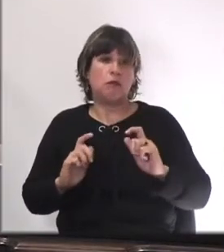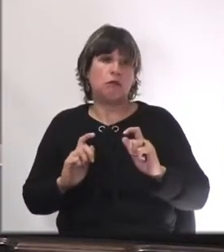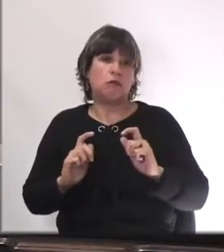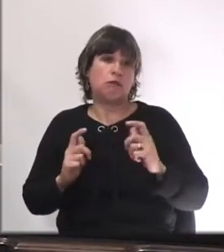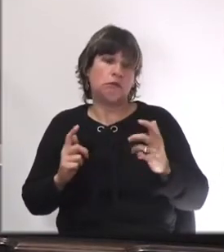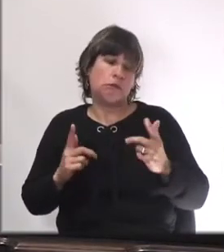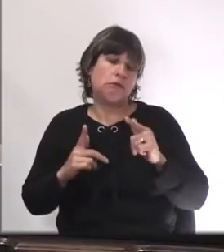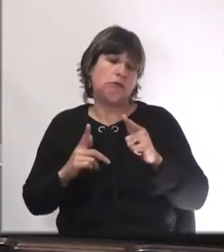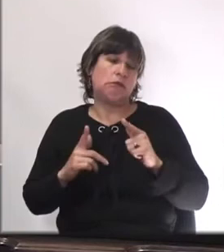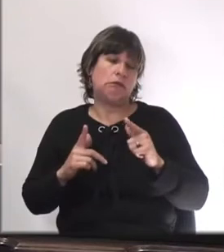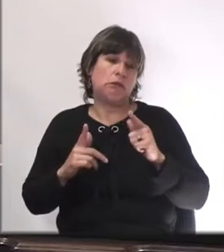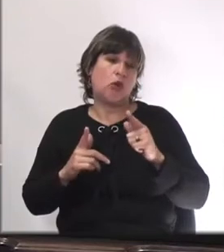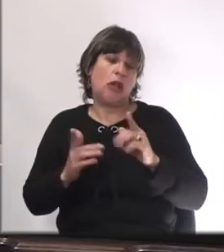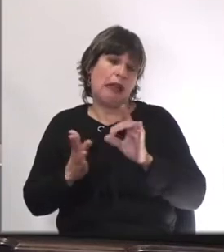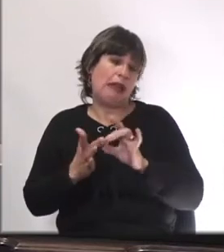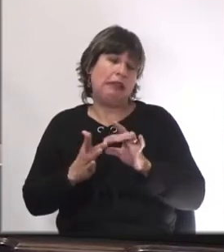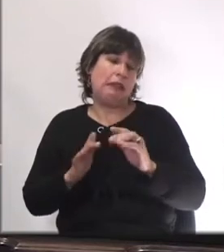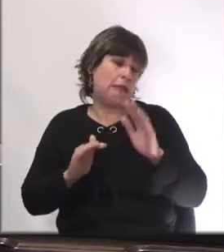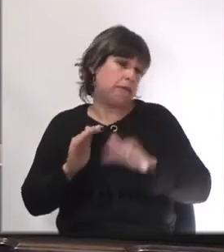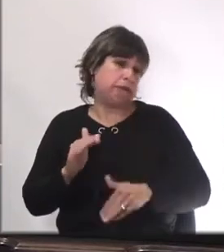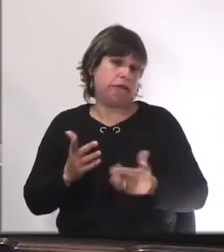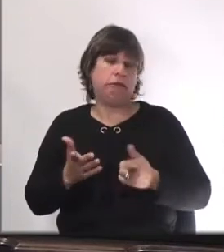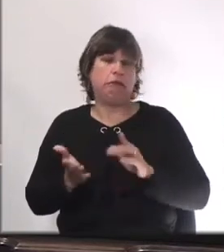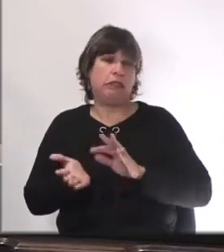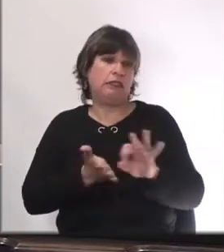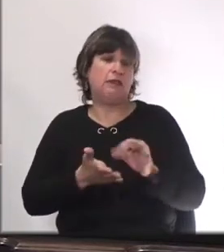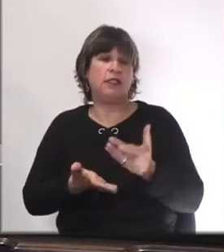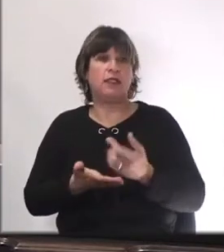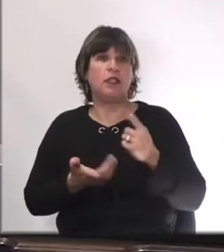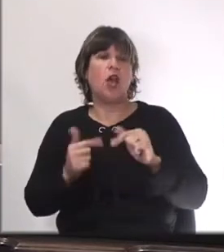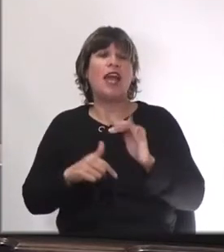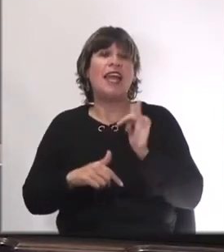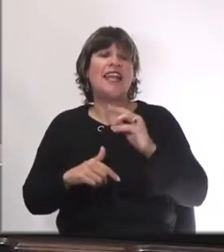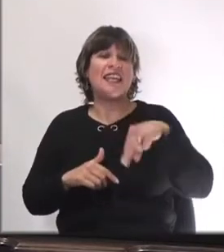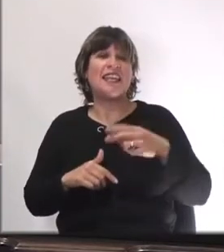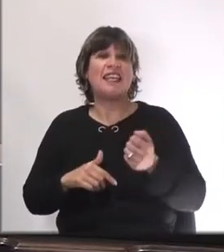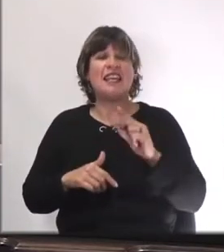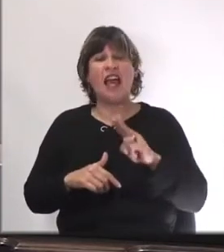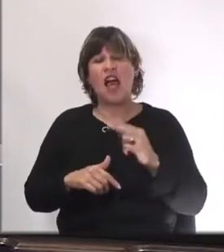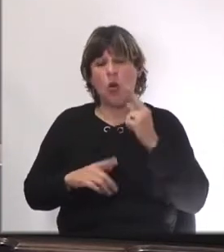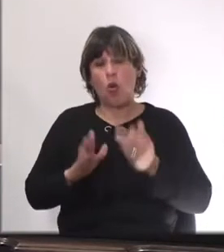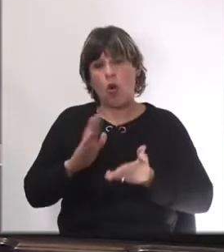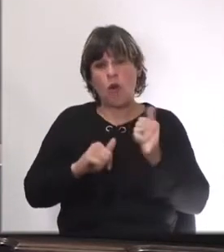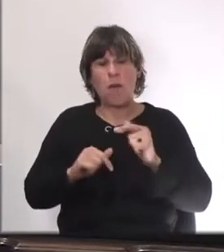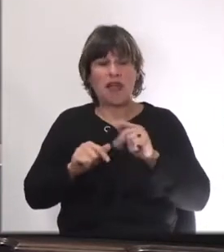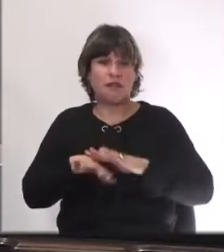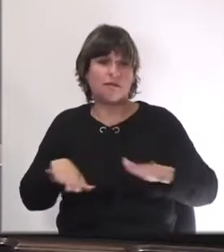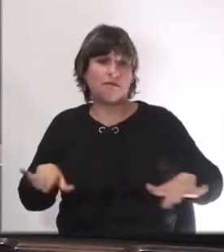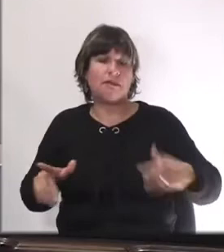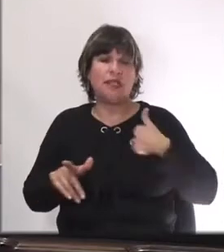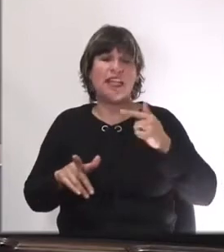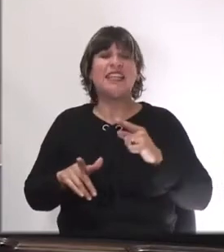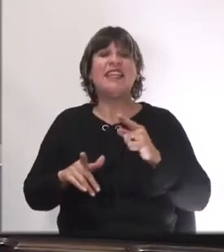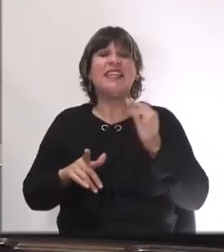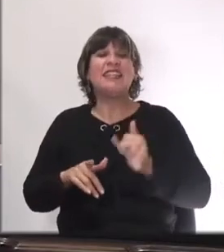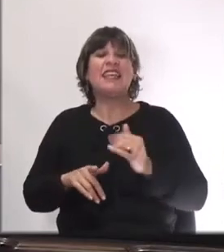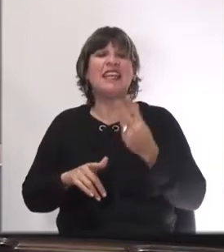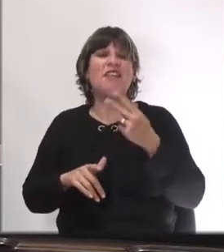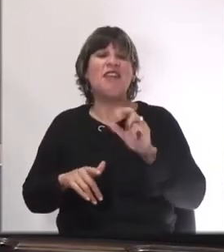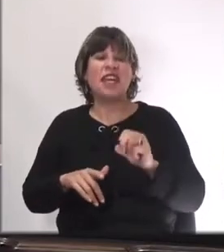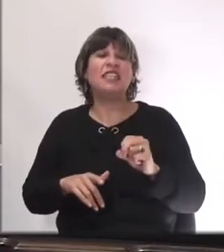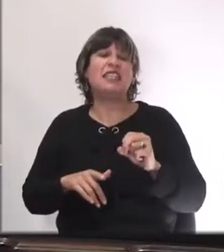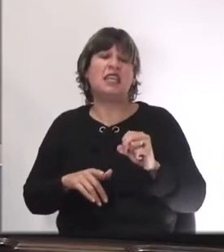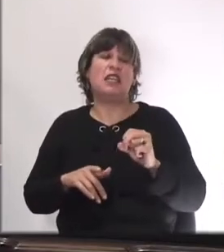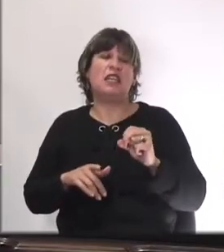calidad asistencial. INAU, con más gurises y más gurisas para atender, tiene 20 millones de dólares menos.